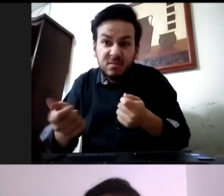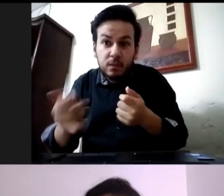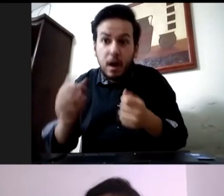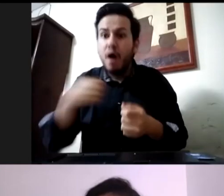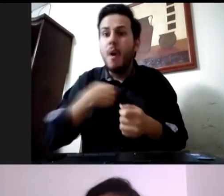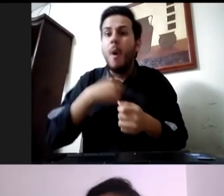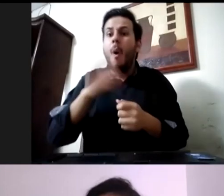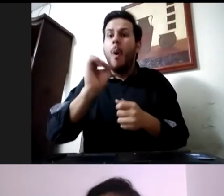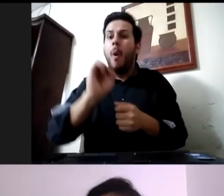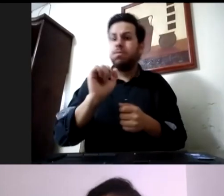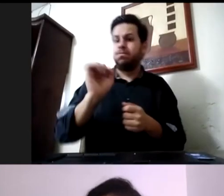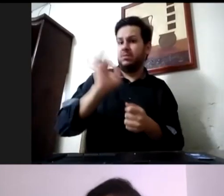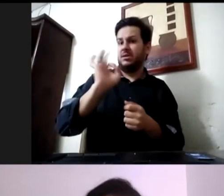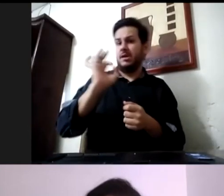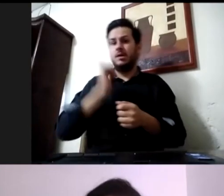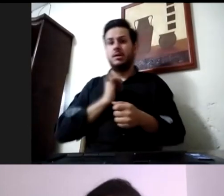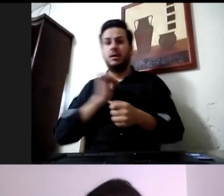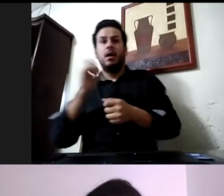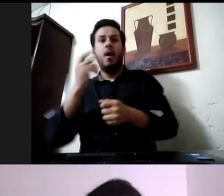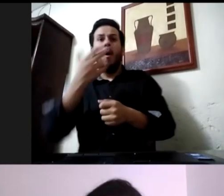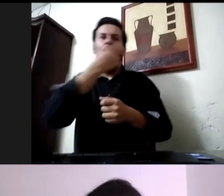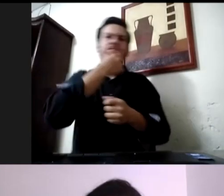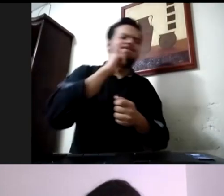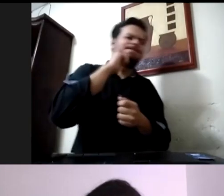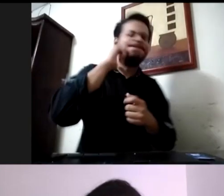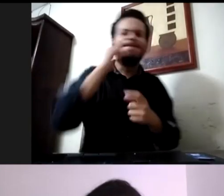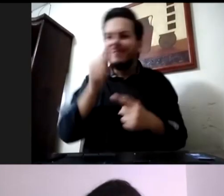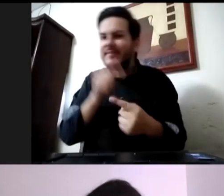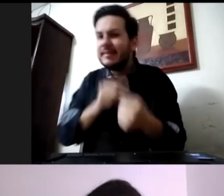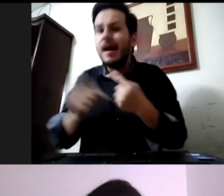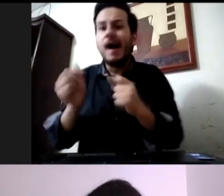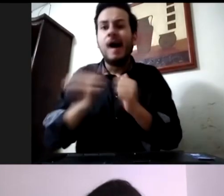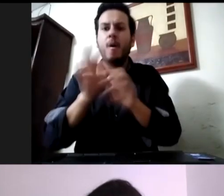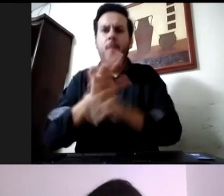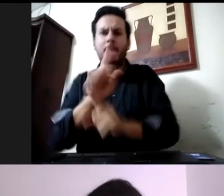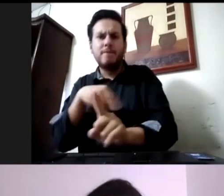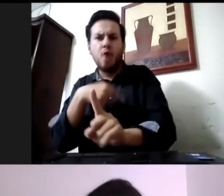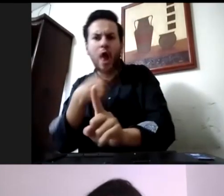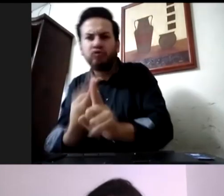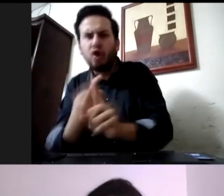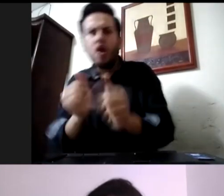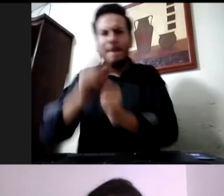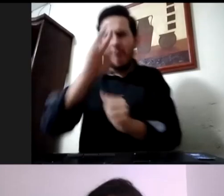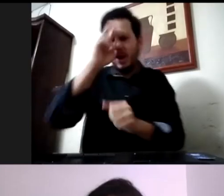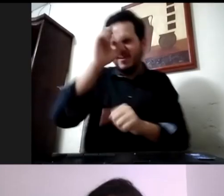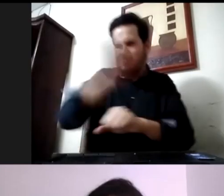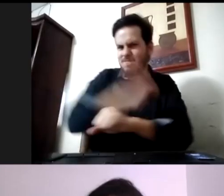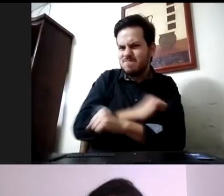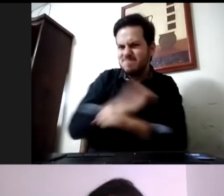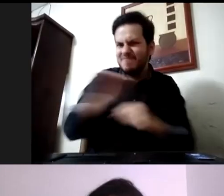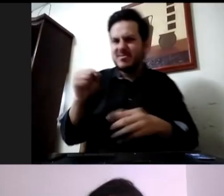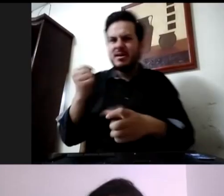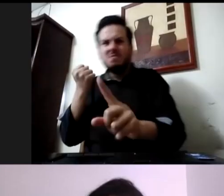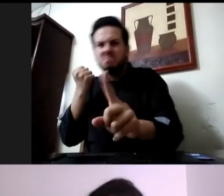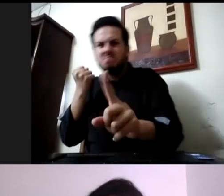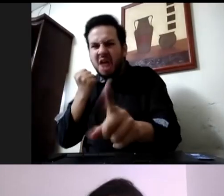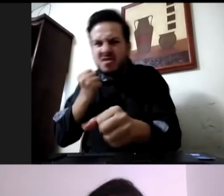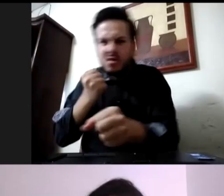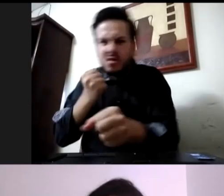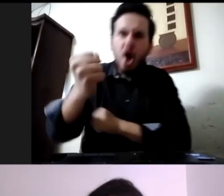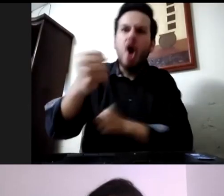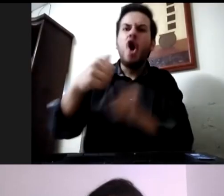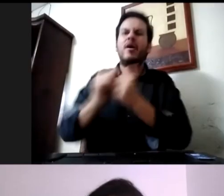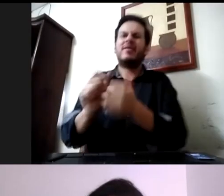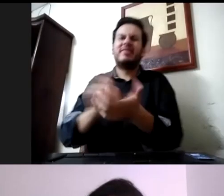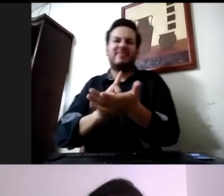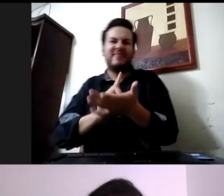sexistas, que representan distintos tipos de violaciones y distintos tipos de violencia, de violaciones de derechos y de